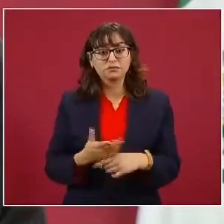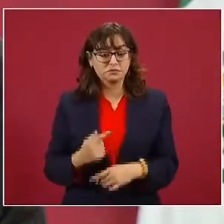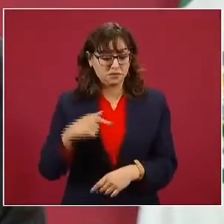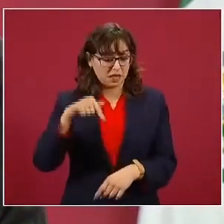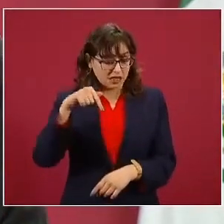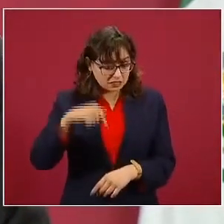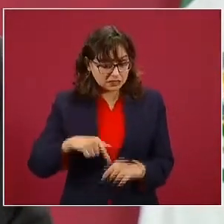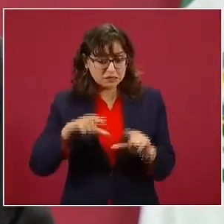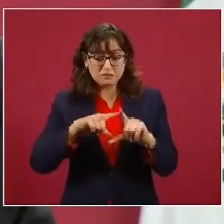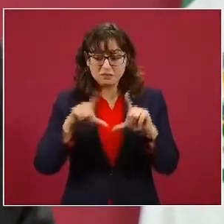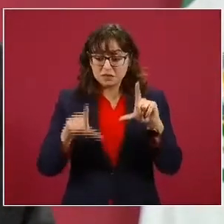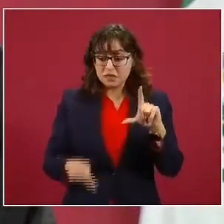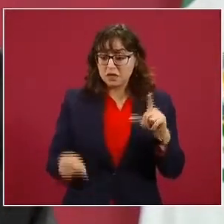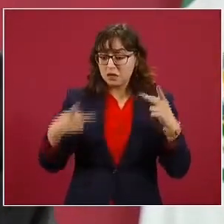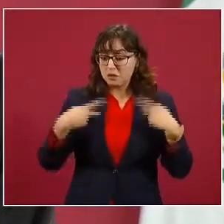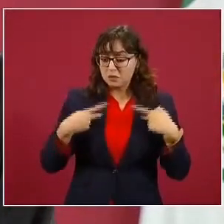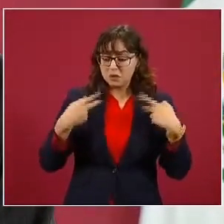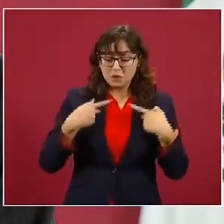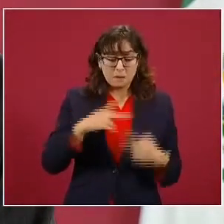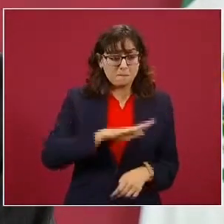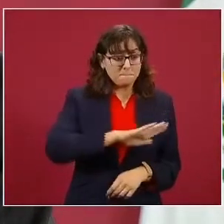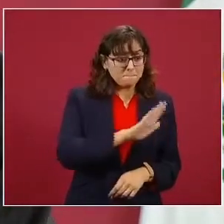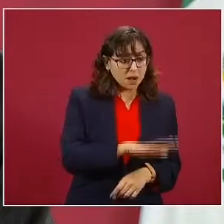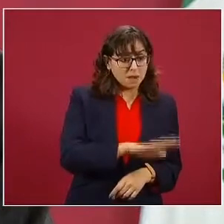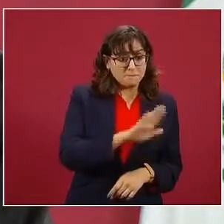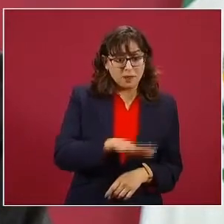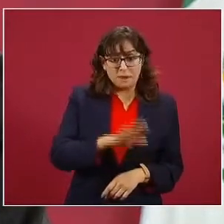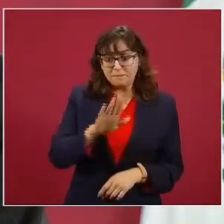fallecidos por habitantes